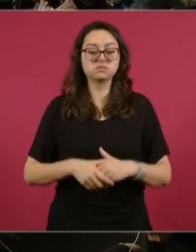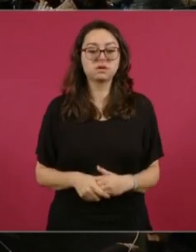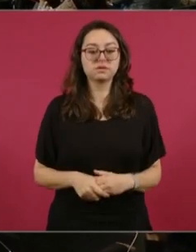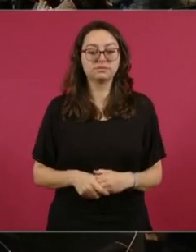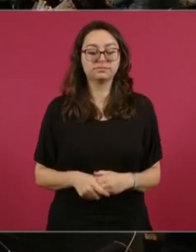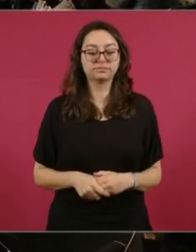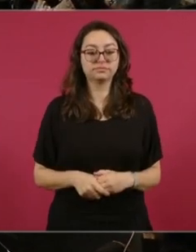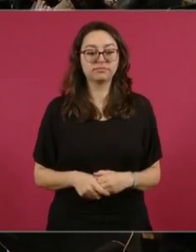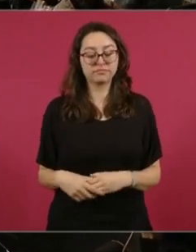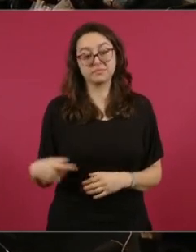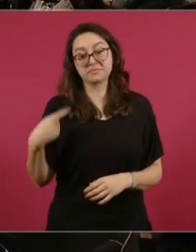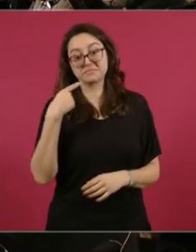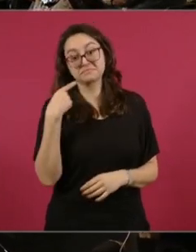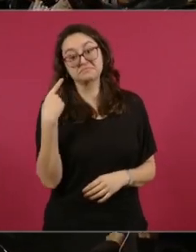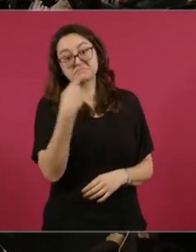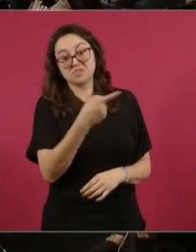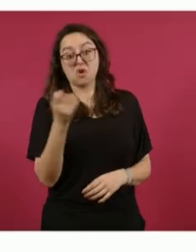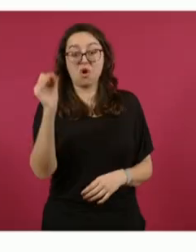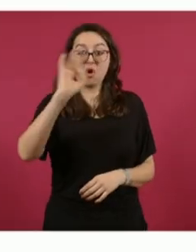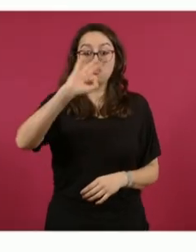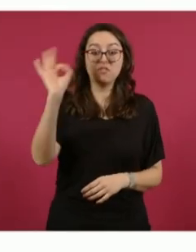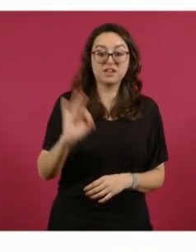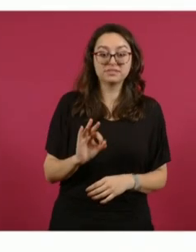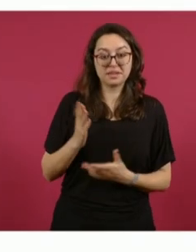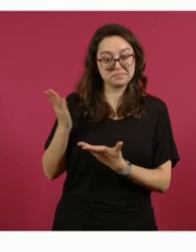Ahí está la ganga, mira.